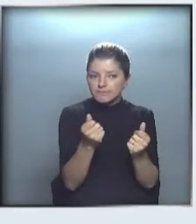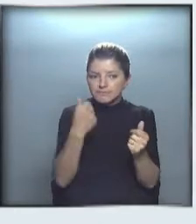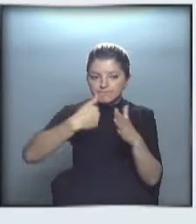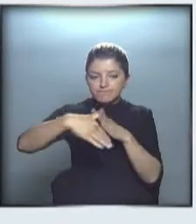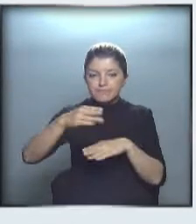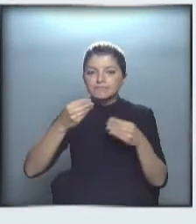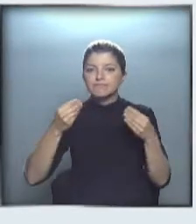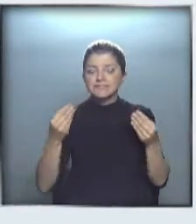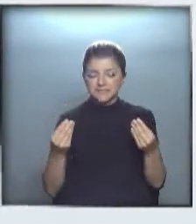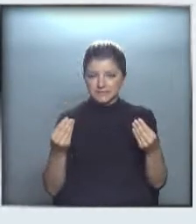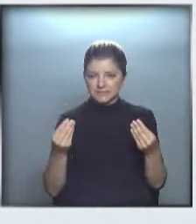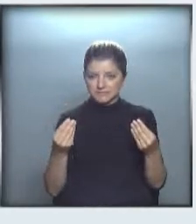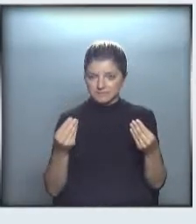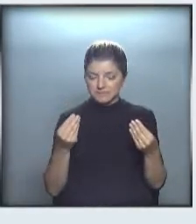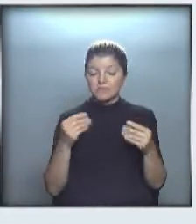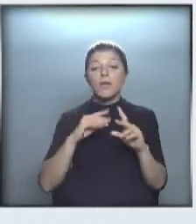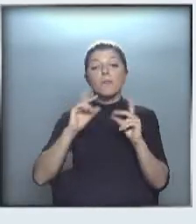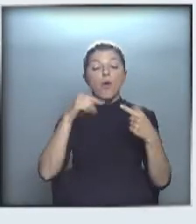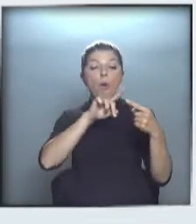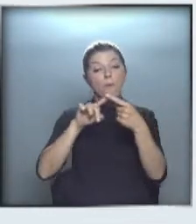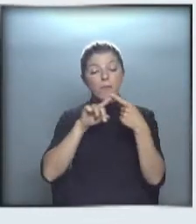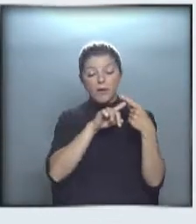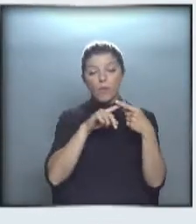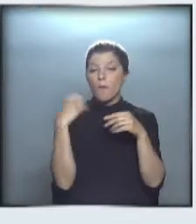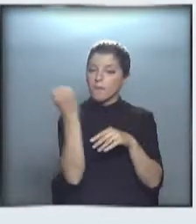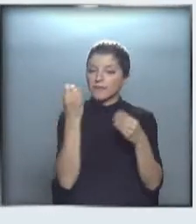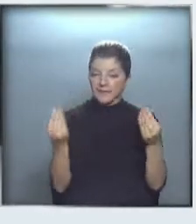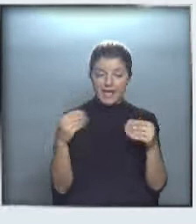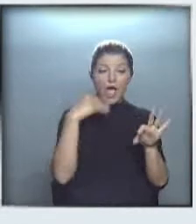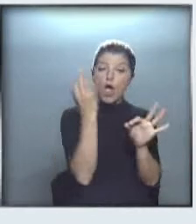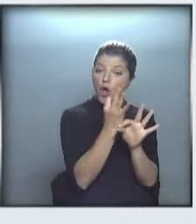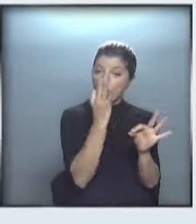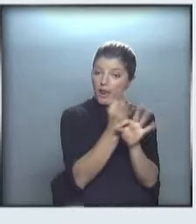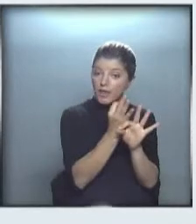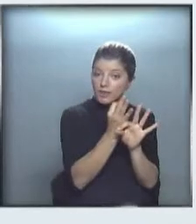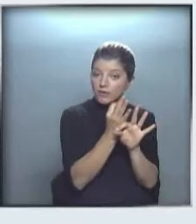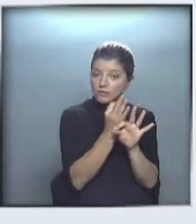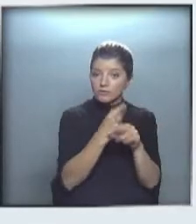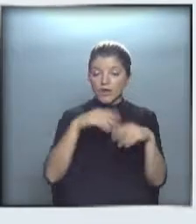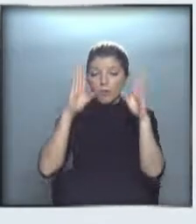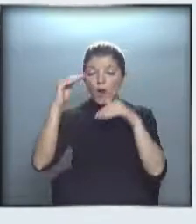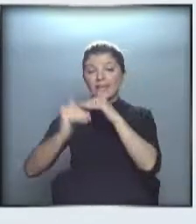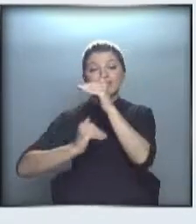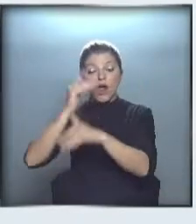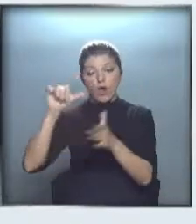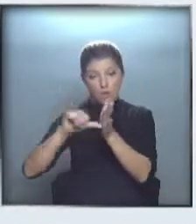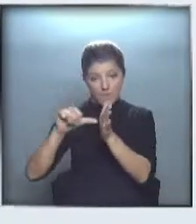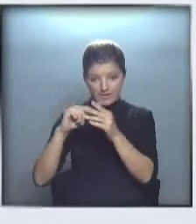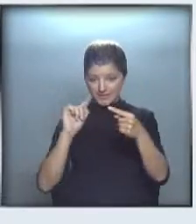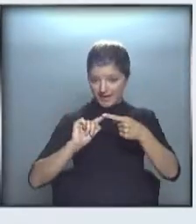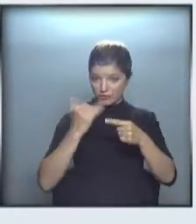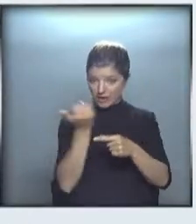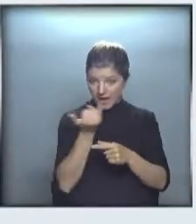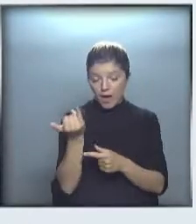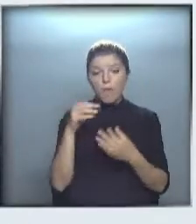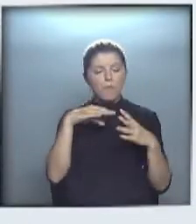vez que terminemos el colegio. Existe una vinculación muy importante entre la escuela y el modelo de desarrollo de un país. Es decir, la